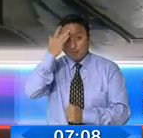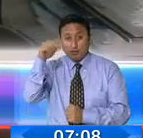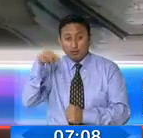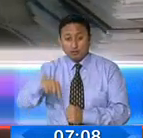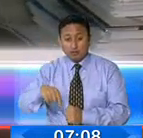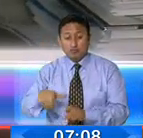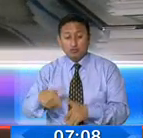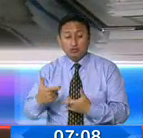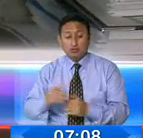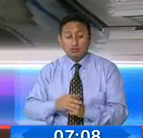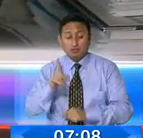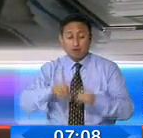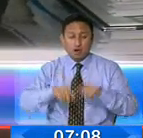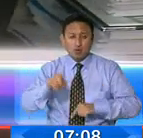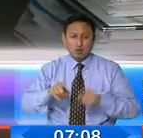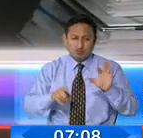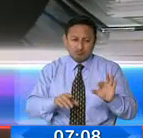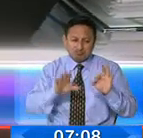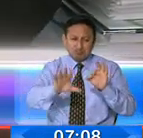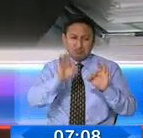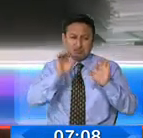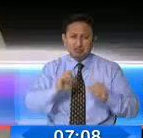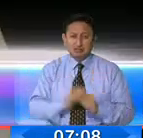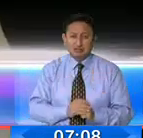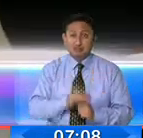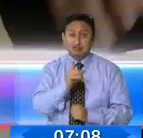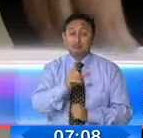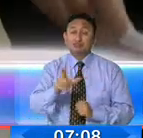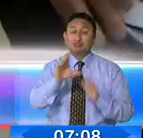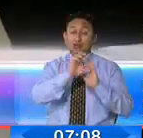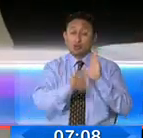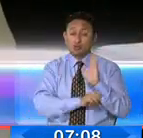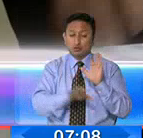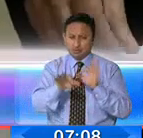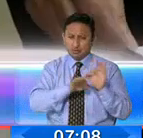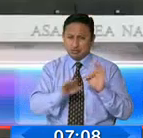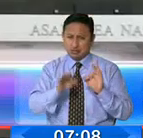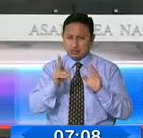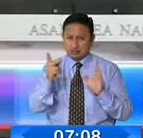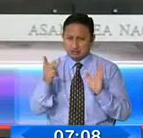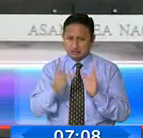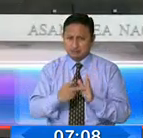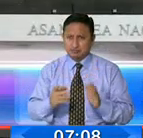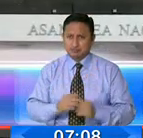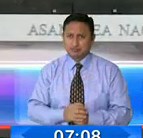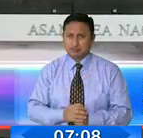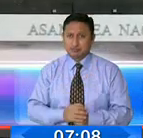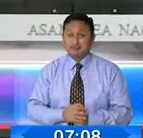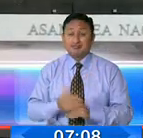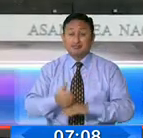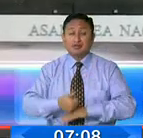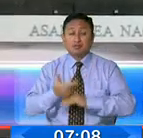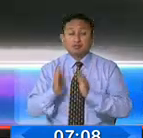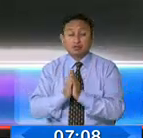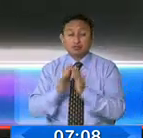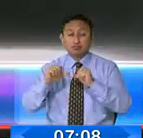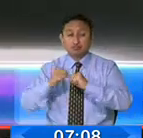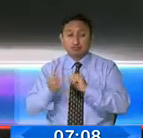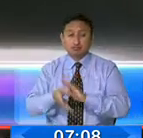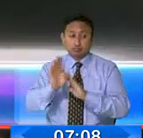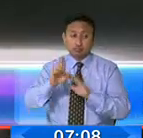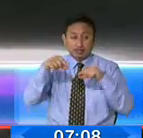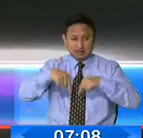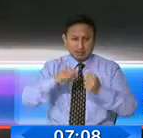se reserva para ciertos casos estipulados de manera estricta en la Constitución de la República. De otra parte, la Corte pidió al legislativo enmendar